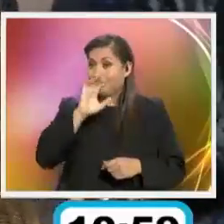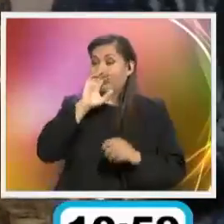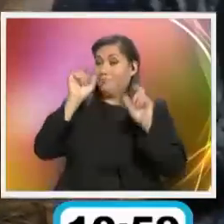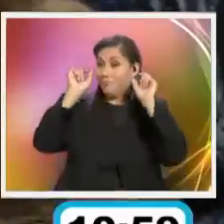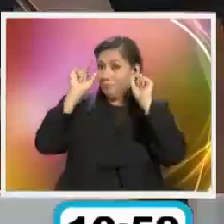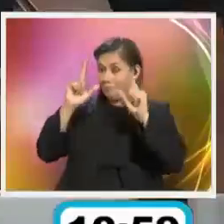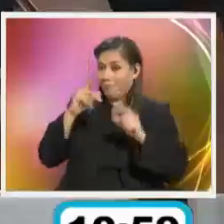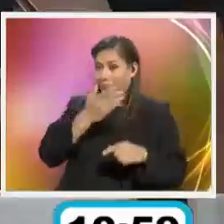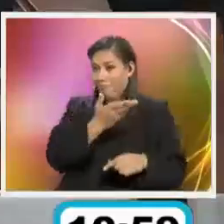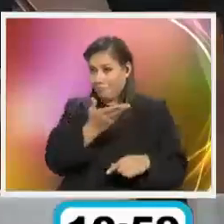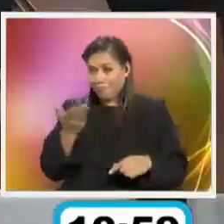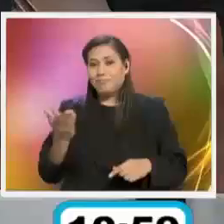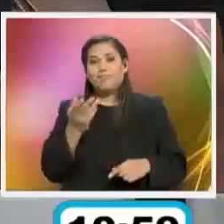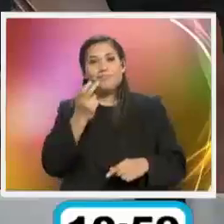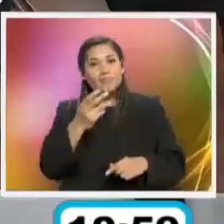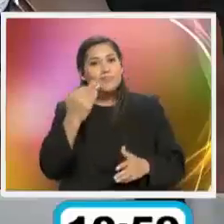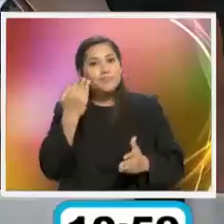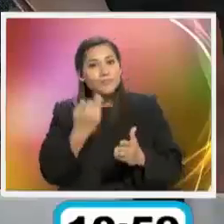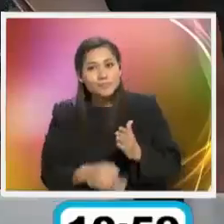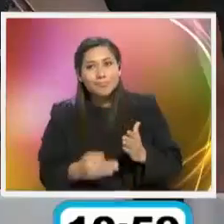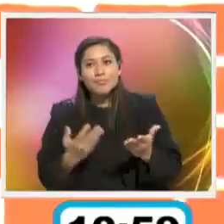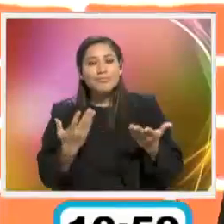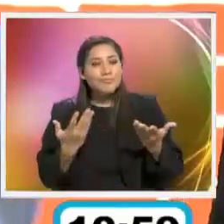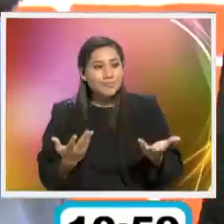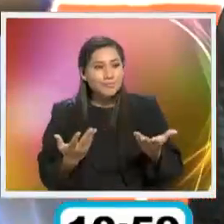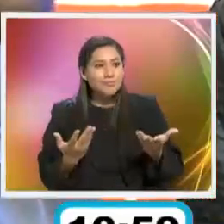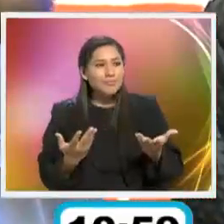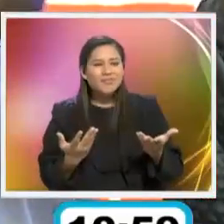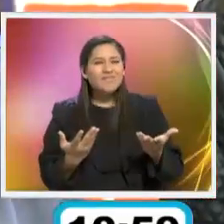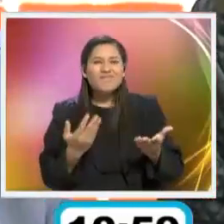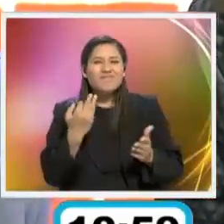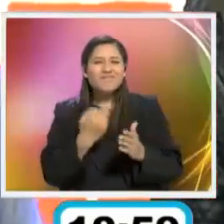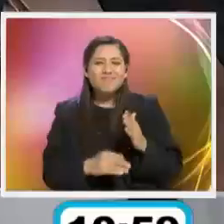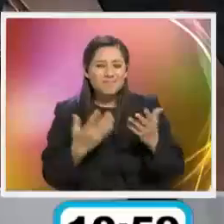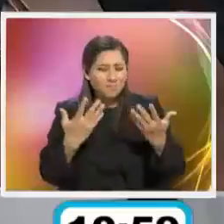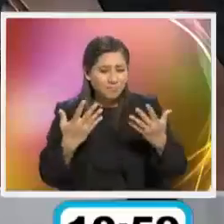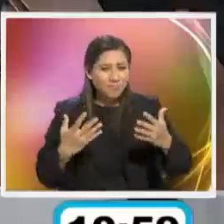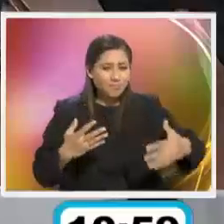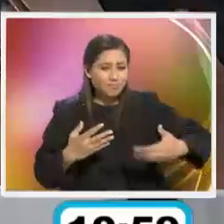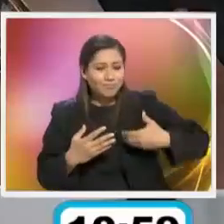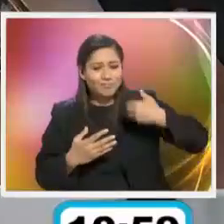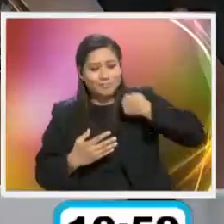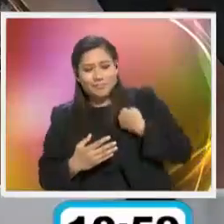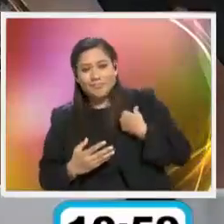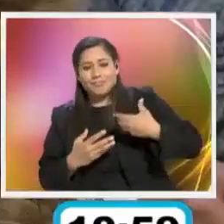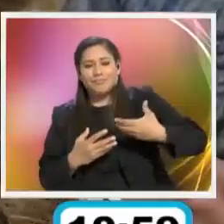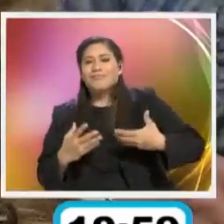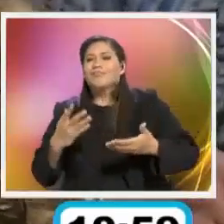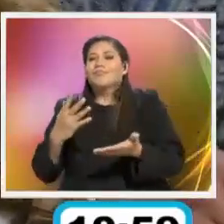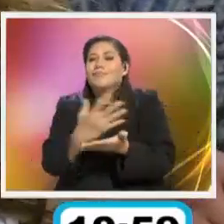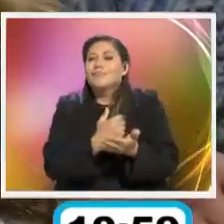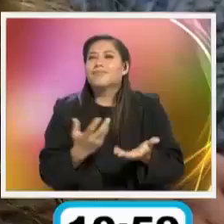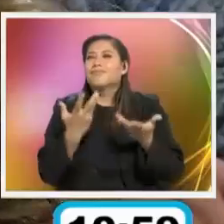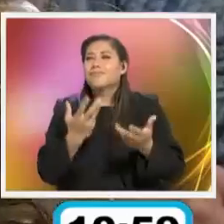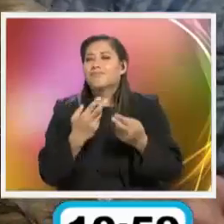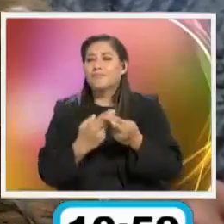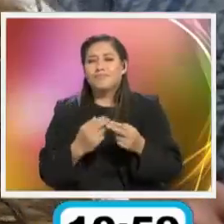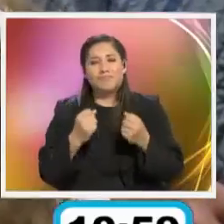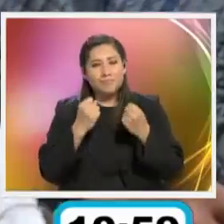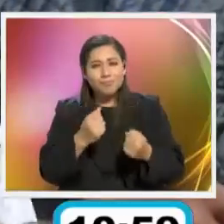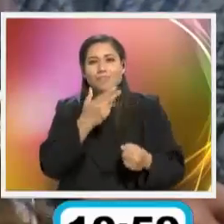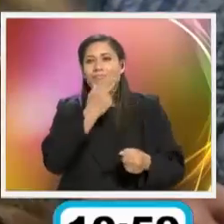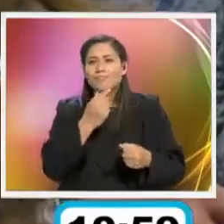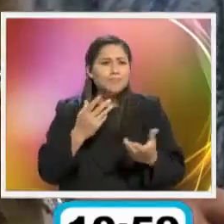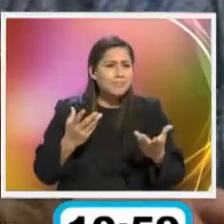de todas ustedes. Exacto. Les faltan, es más, no les faltan manos para cargar la pañalera. Nos el sobran micrófono, las ganas y pestañas. fuerza. Ya los hombres